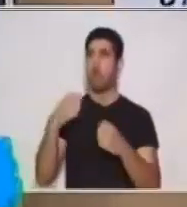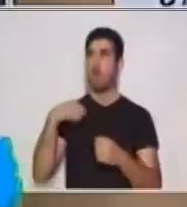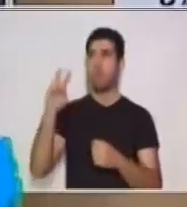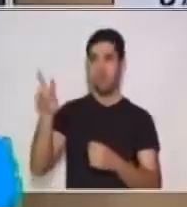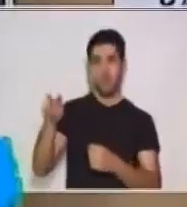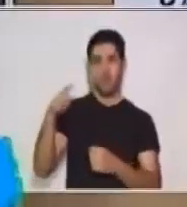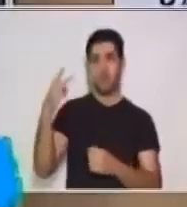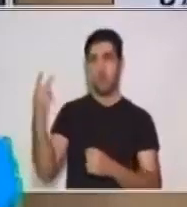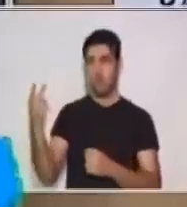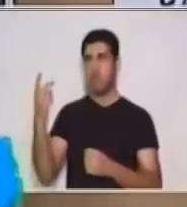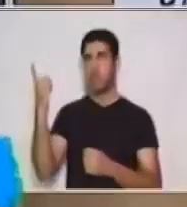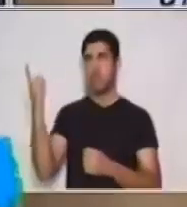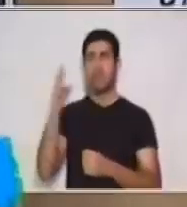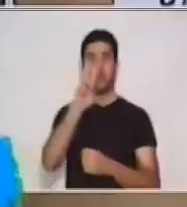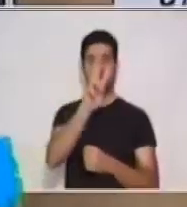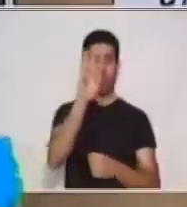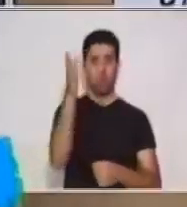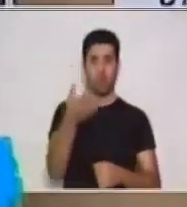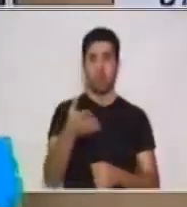0.40.